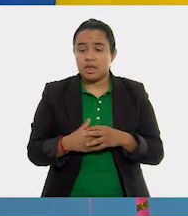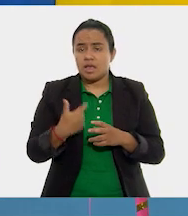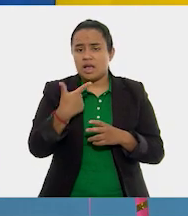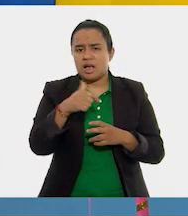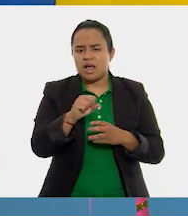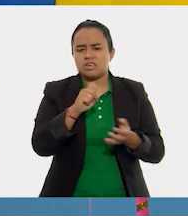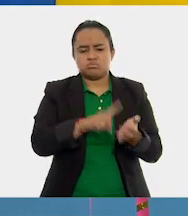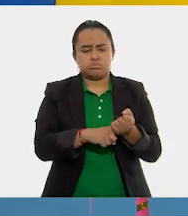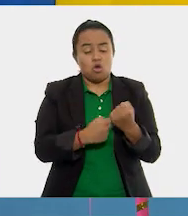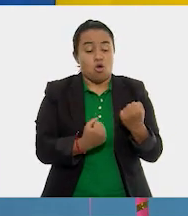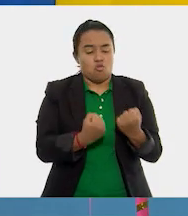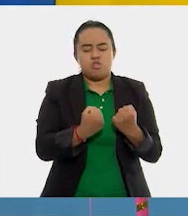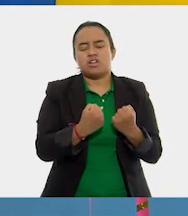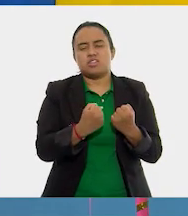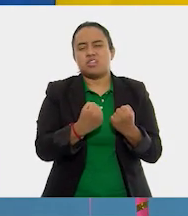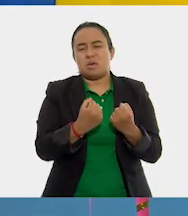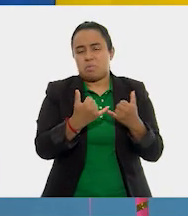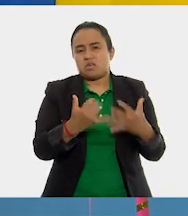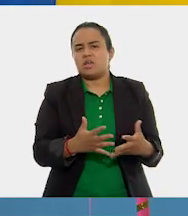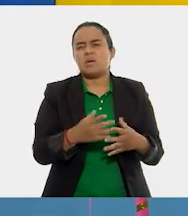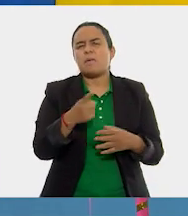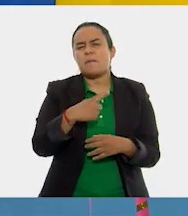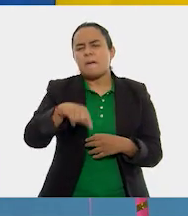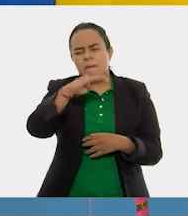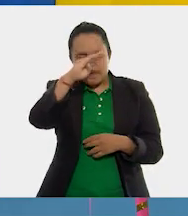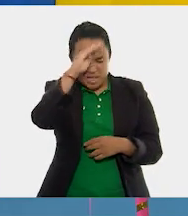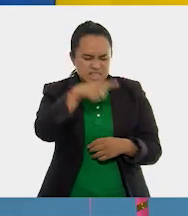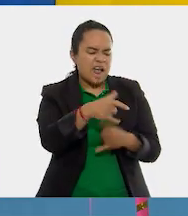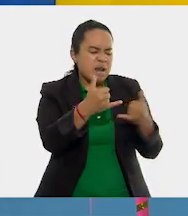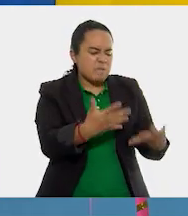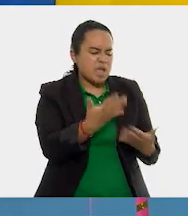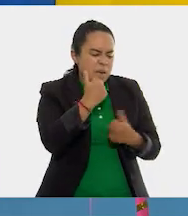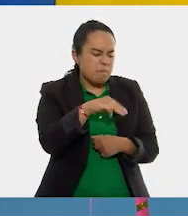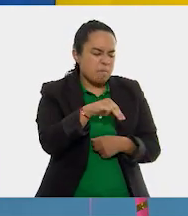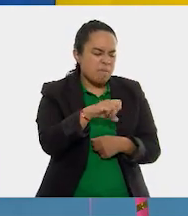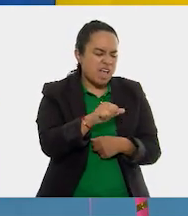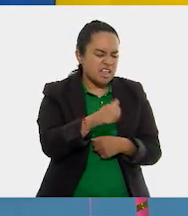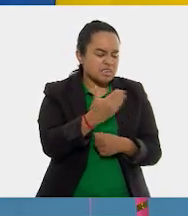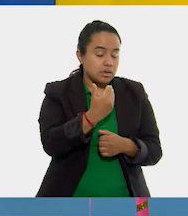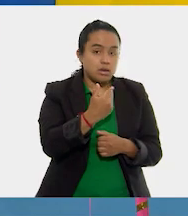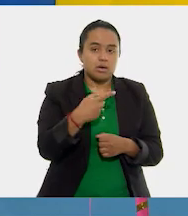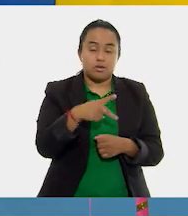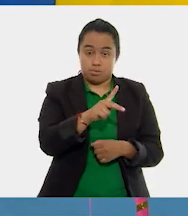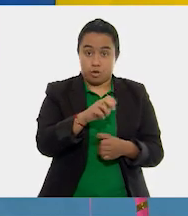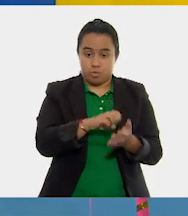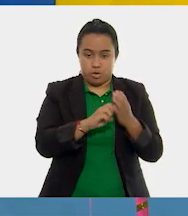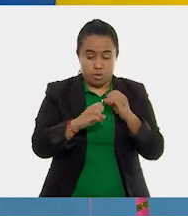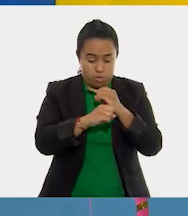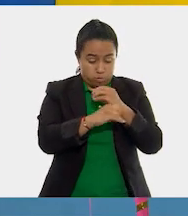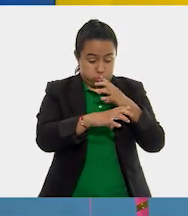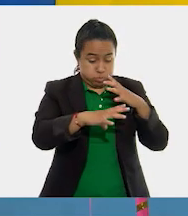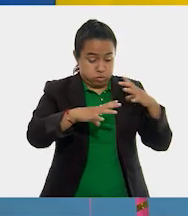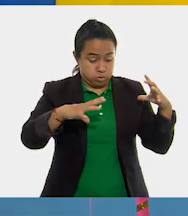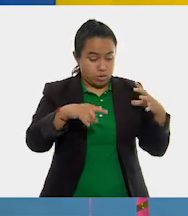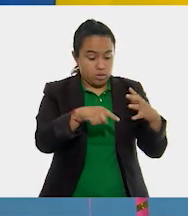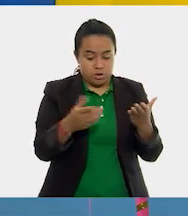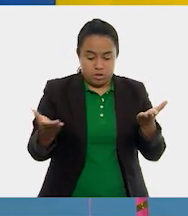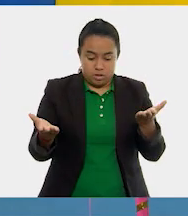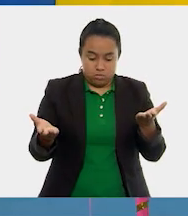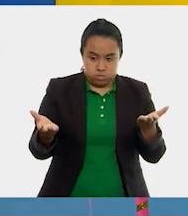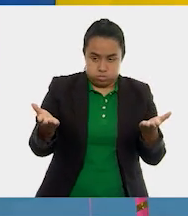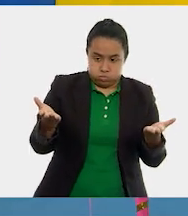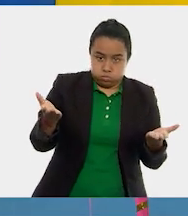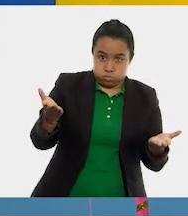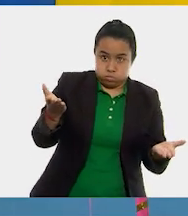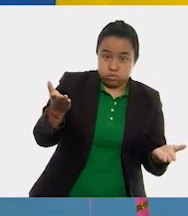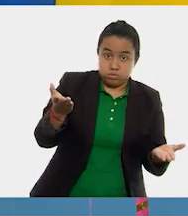poco densos, por lo que puede parecer que no tienen masa, pero nos acabamos de dar cuenta que al colocar el globo inflado, la barra se inclina